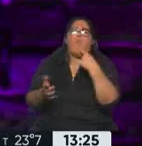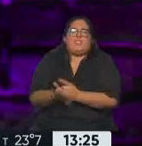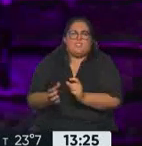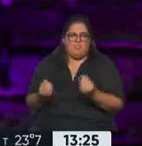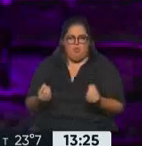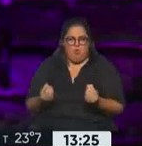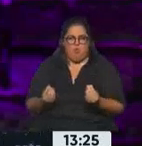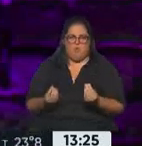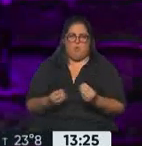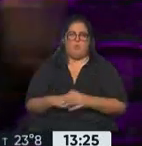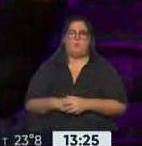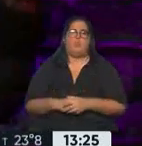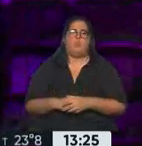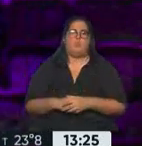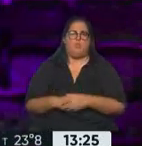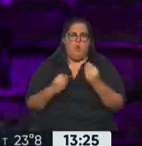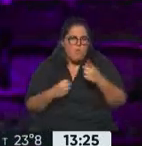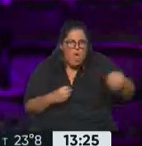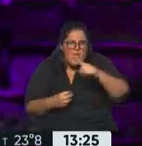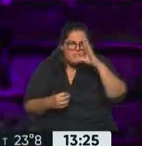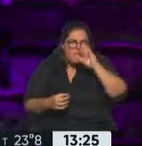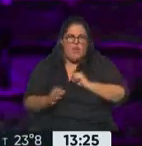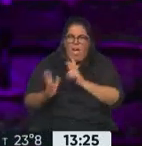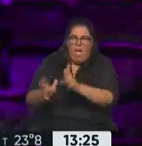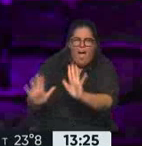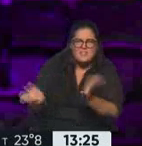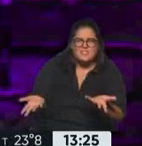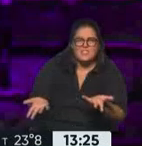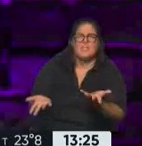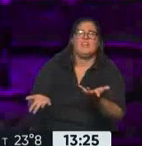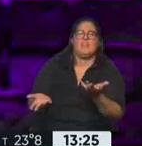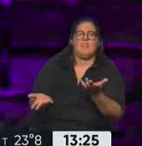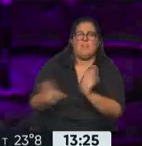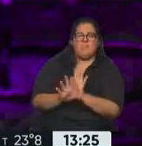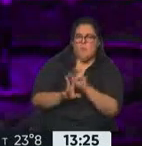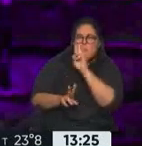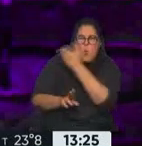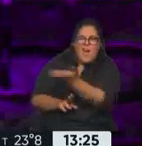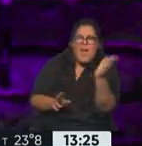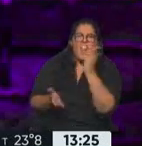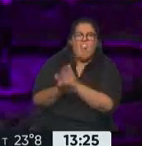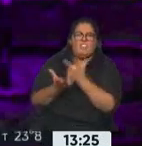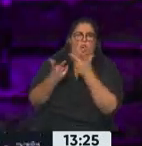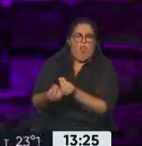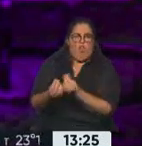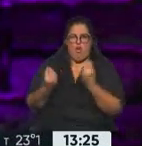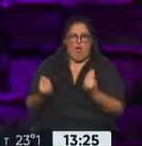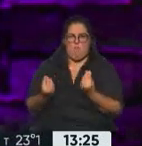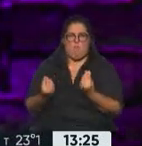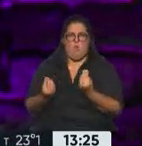own future? How dare they try to deny women their